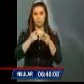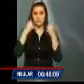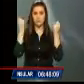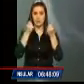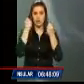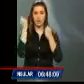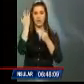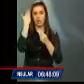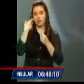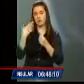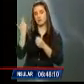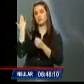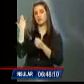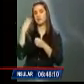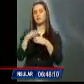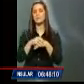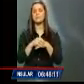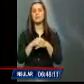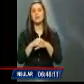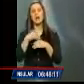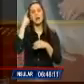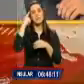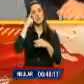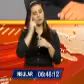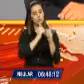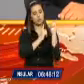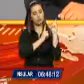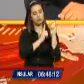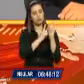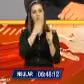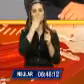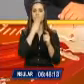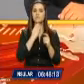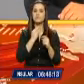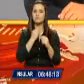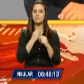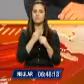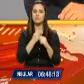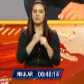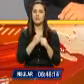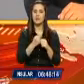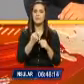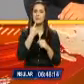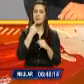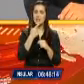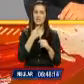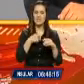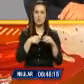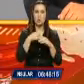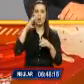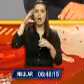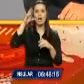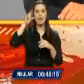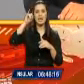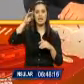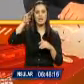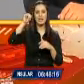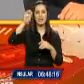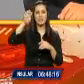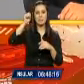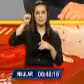días, ha considerado que el ejército israelí ha cometido crímenes de guerra en la Franja de